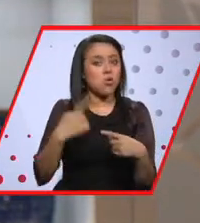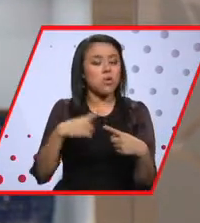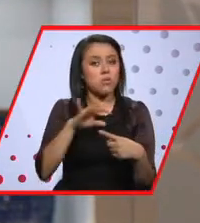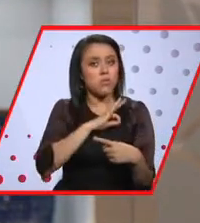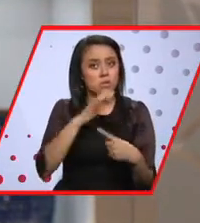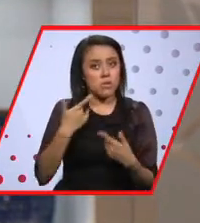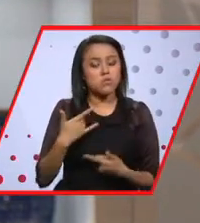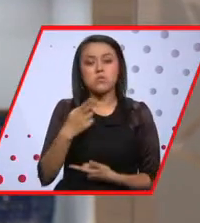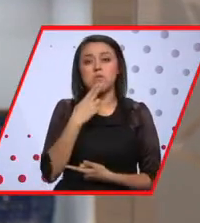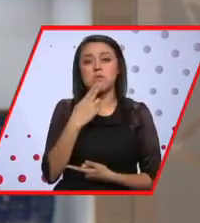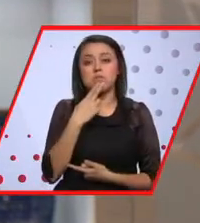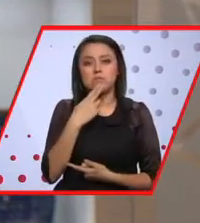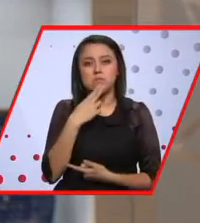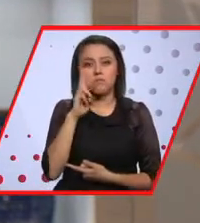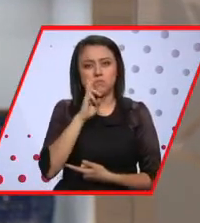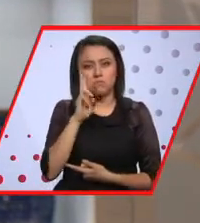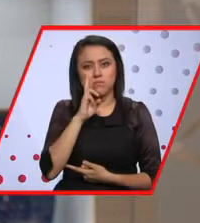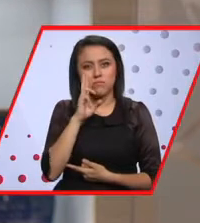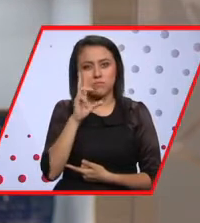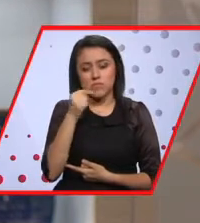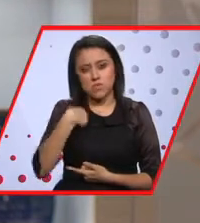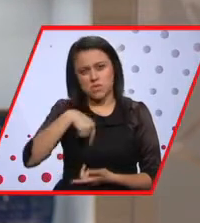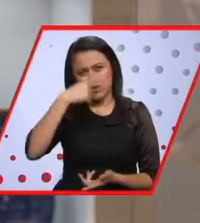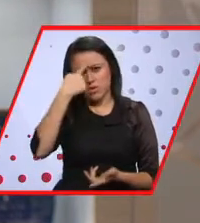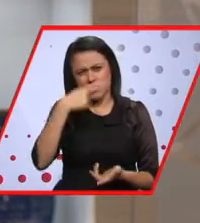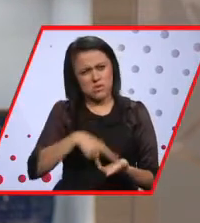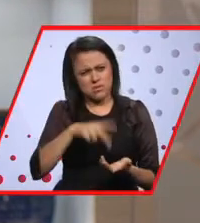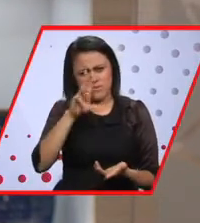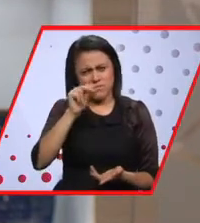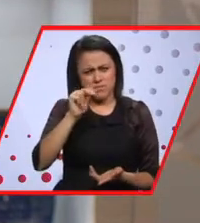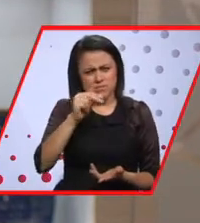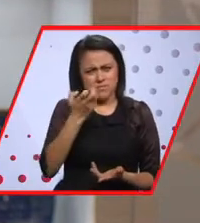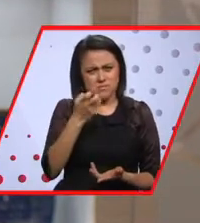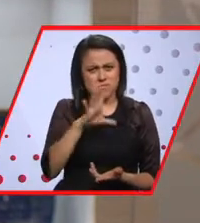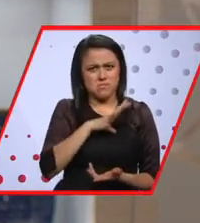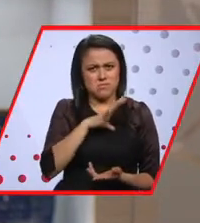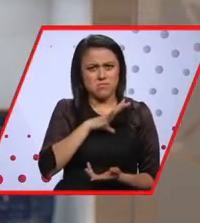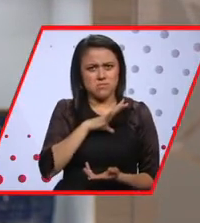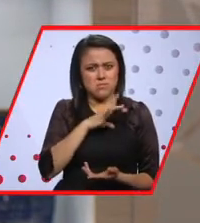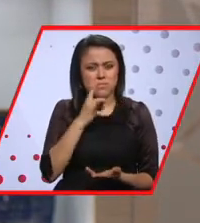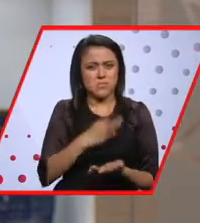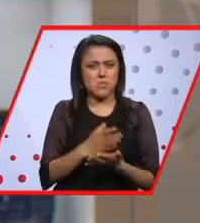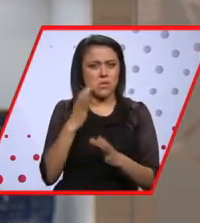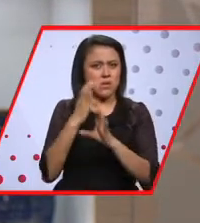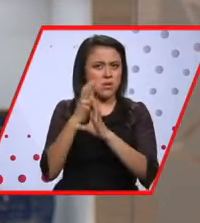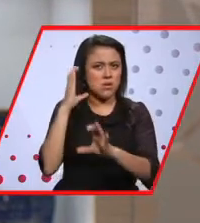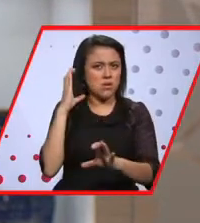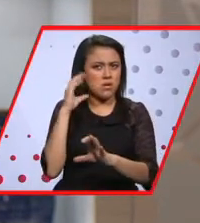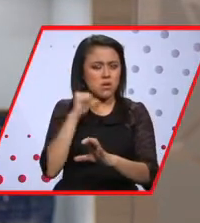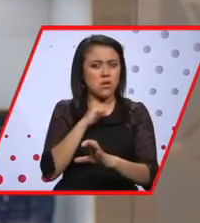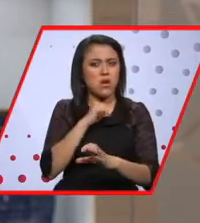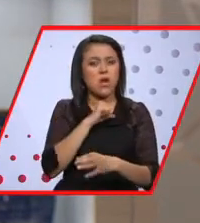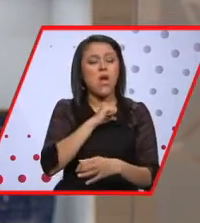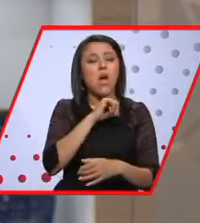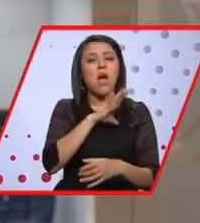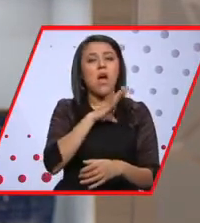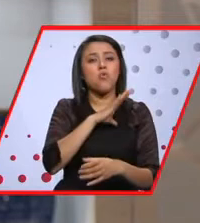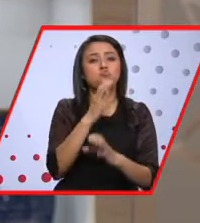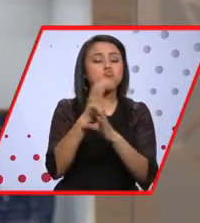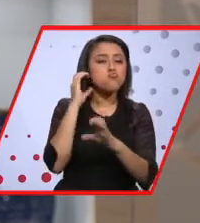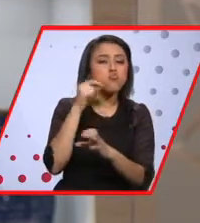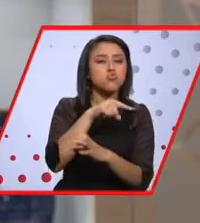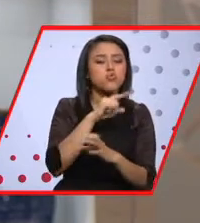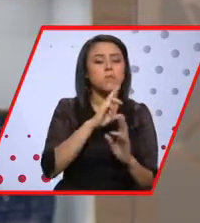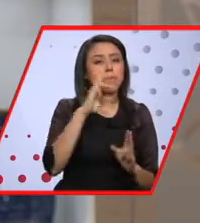hijos? Así fregadón, si la cosa estuviera muy fregada en casa, hubieran viajado en autobús de Veracruz hasta Chiapas y hubieran cruzado